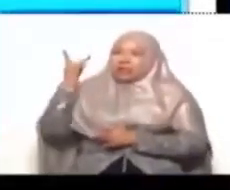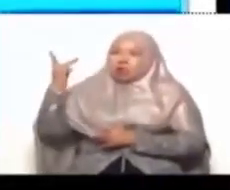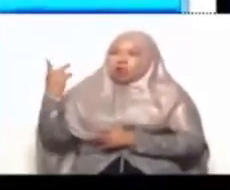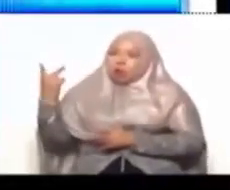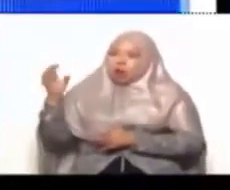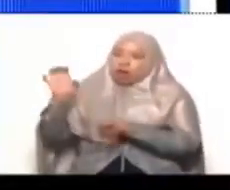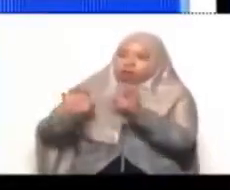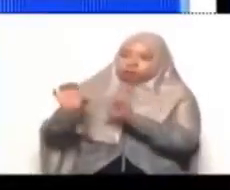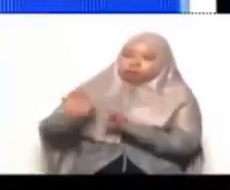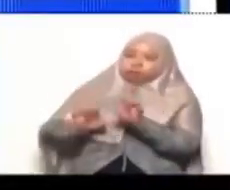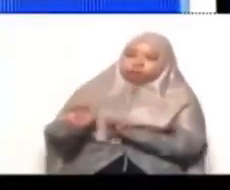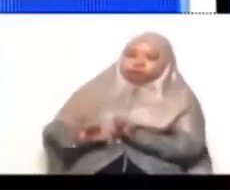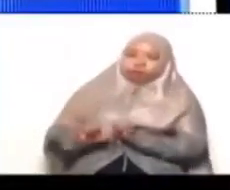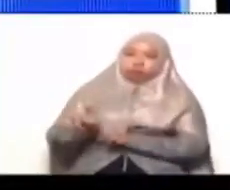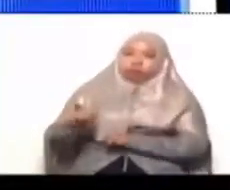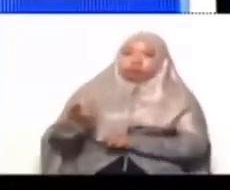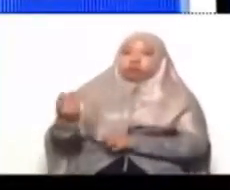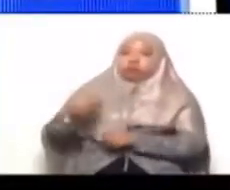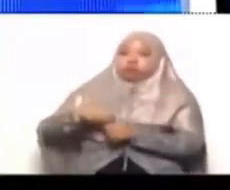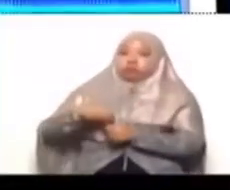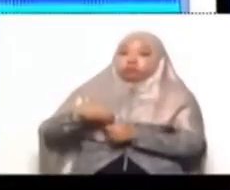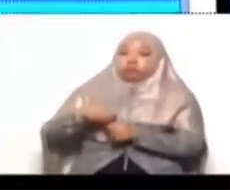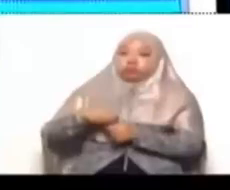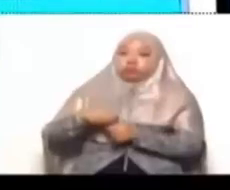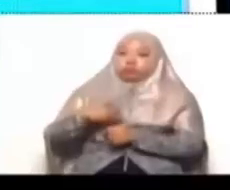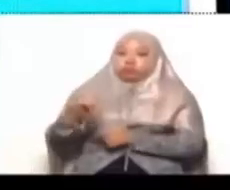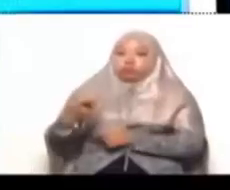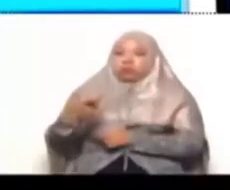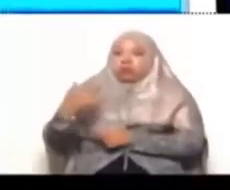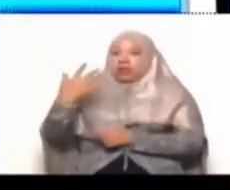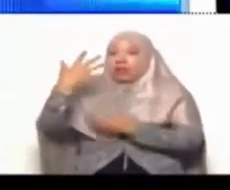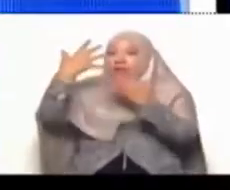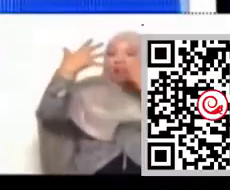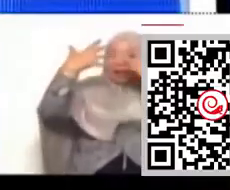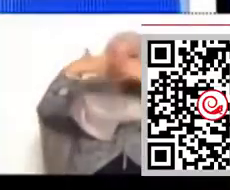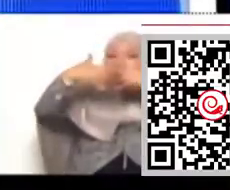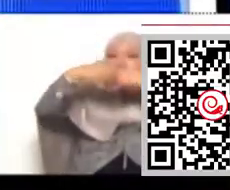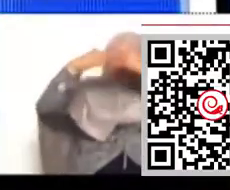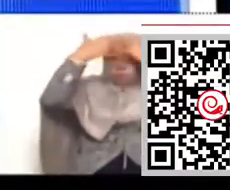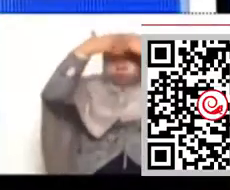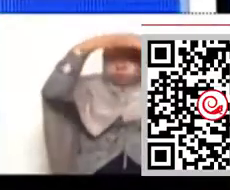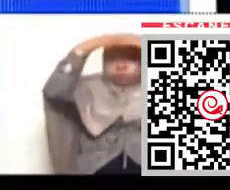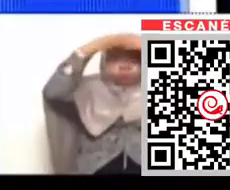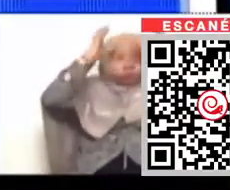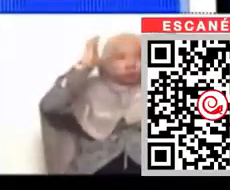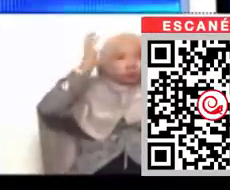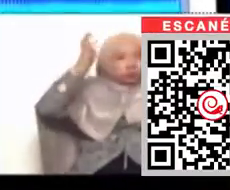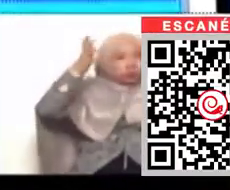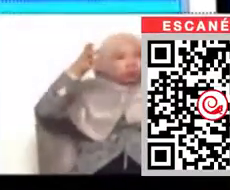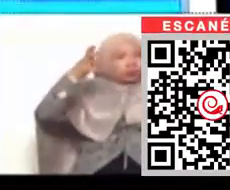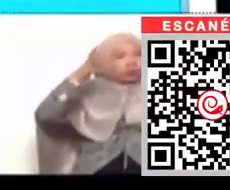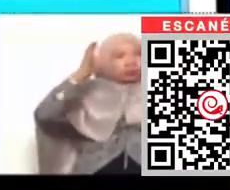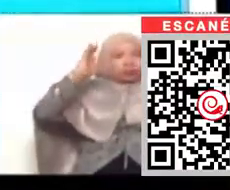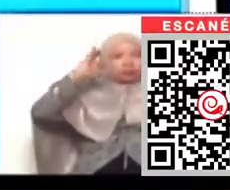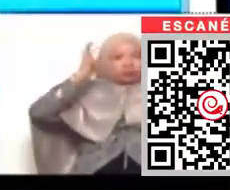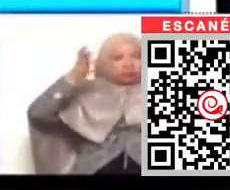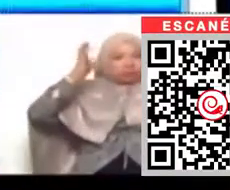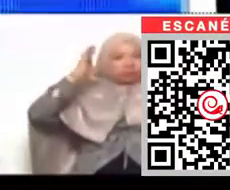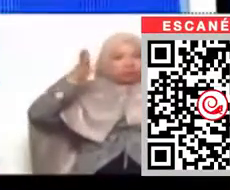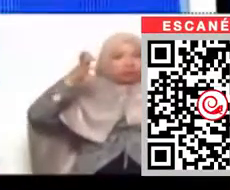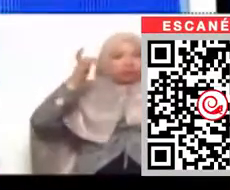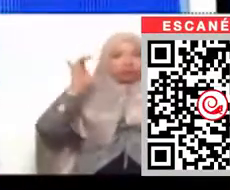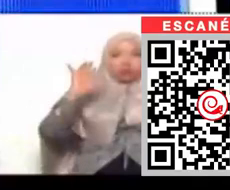o forma parte del llamado espectro de los trastornos de personalidad, sociopático, psicopático,